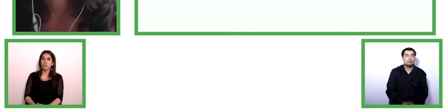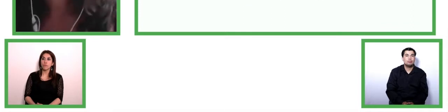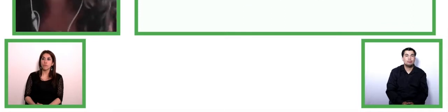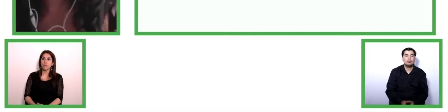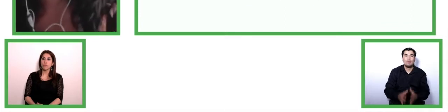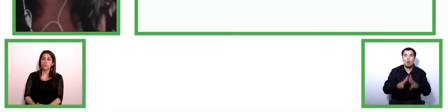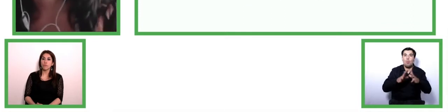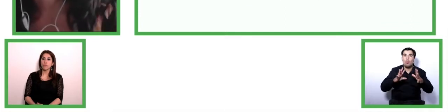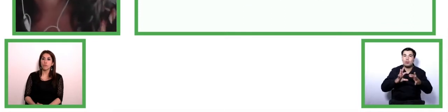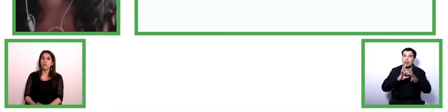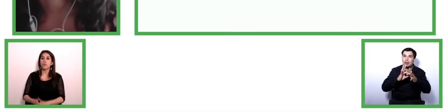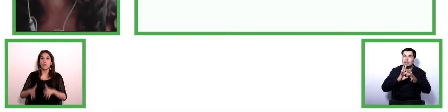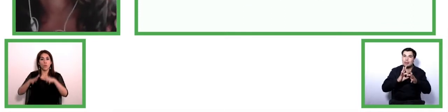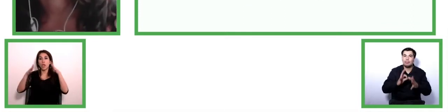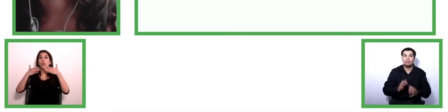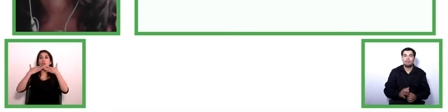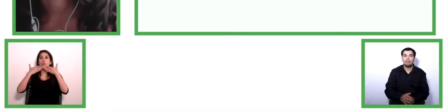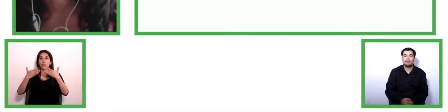Muchas gracias.